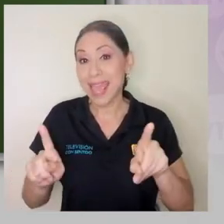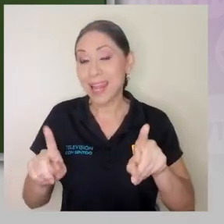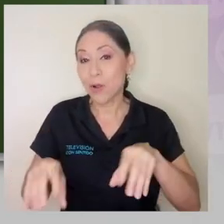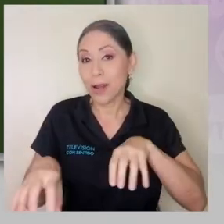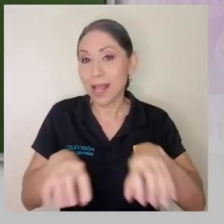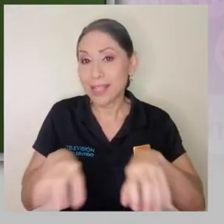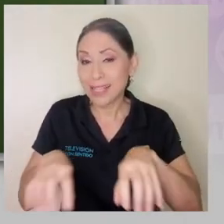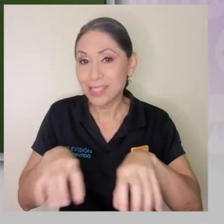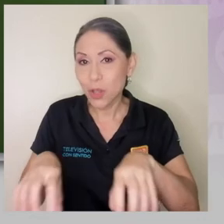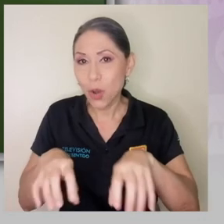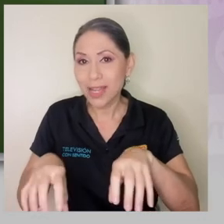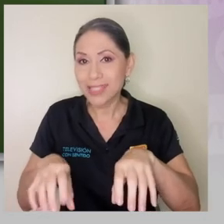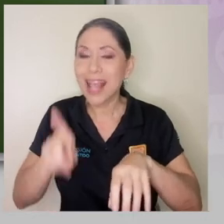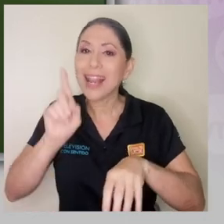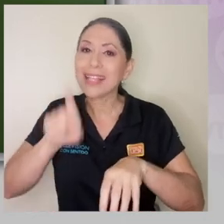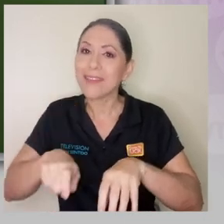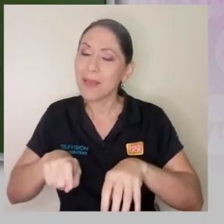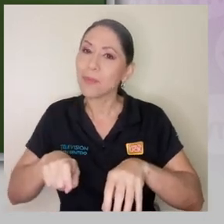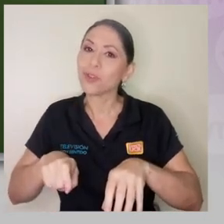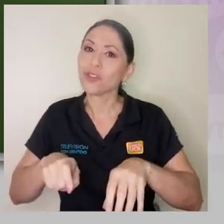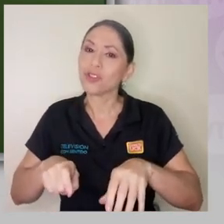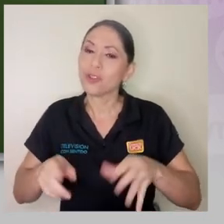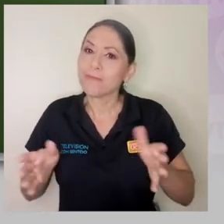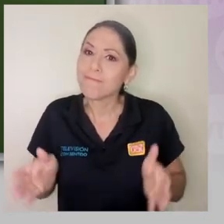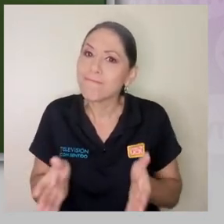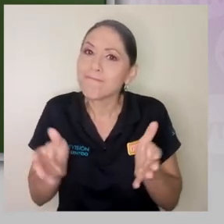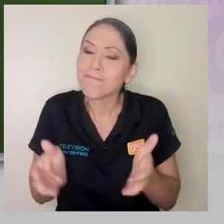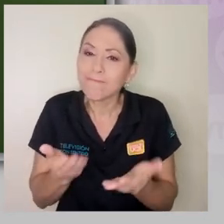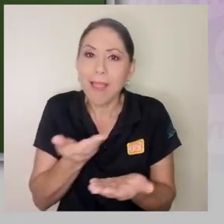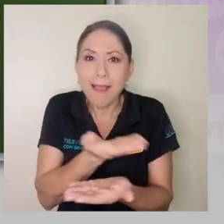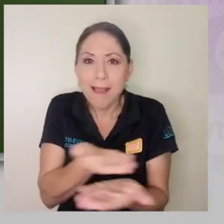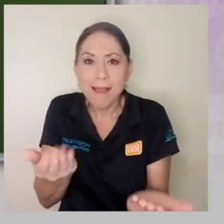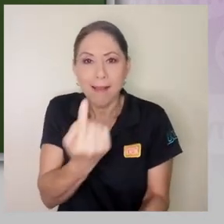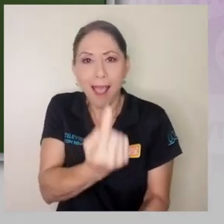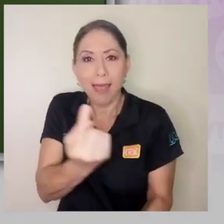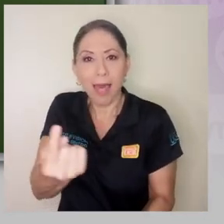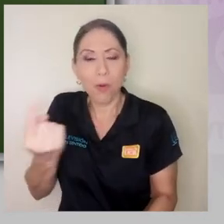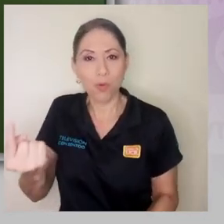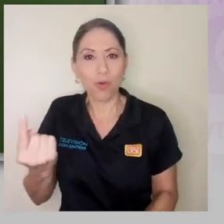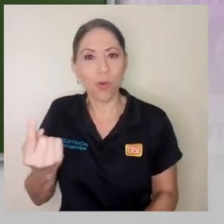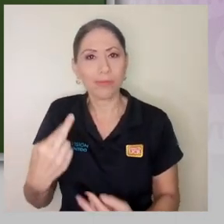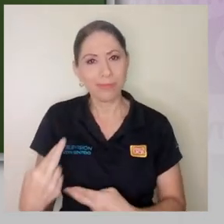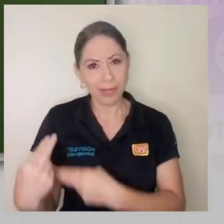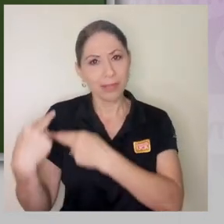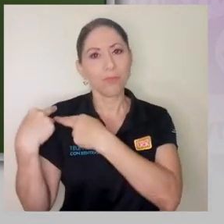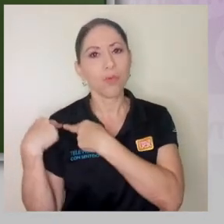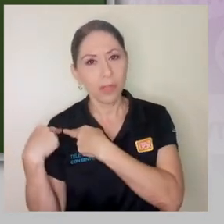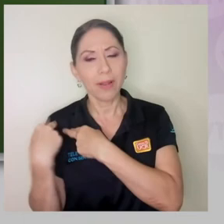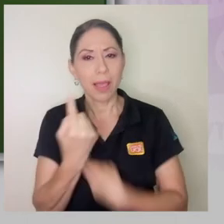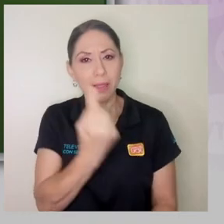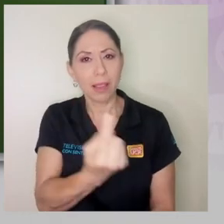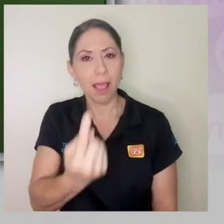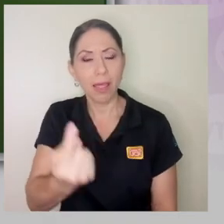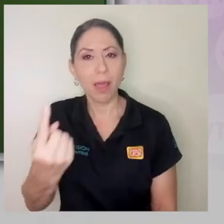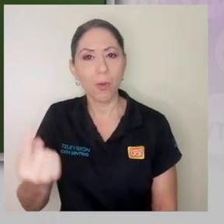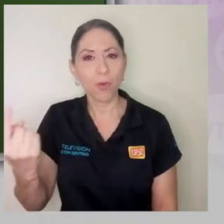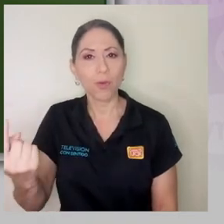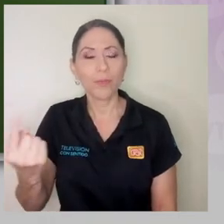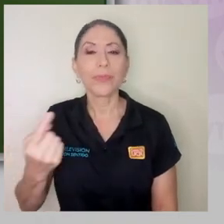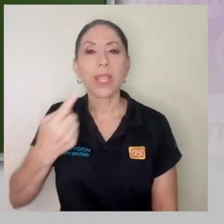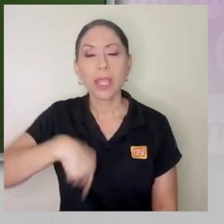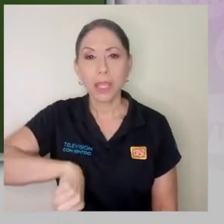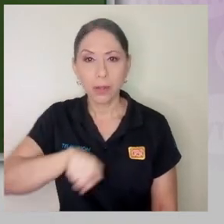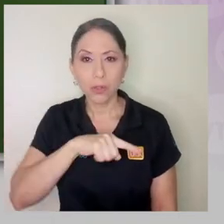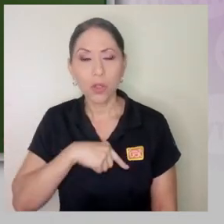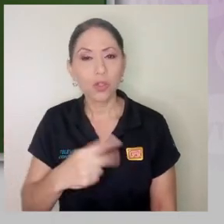las acciones en realidad las tenemos que generar cada uno, que es responsabilidad de cada uno, y sí hemos